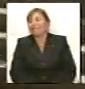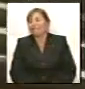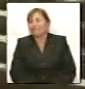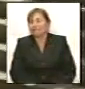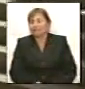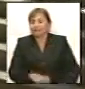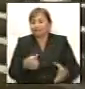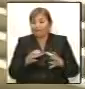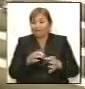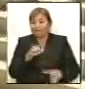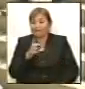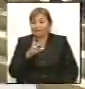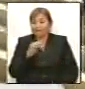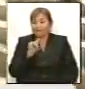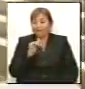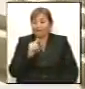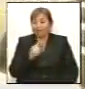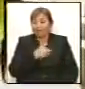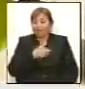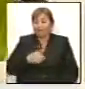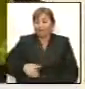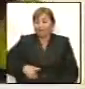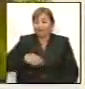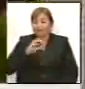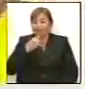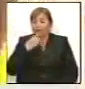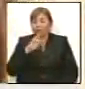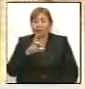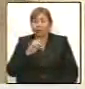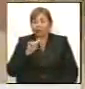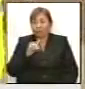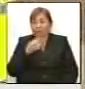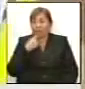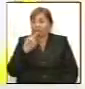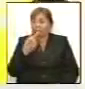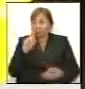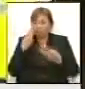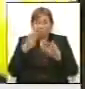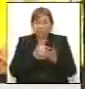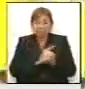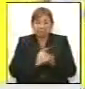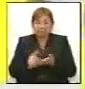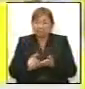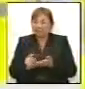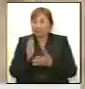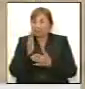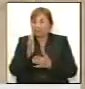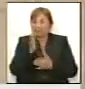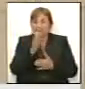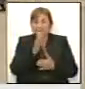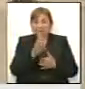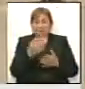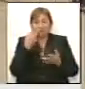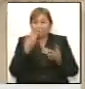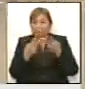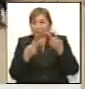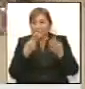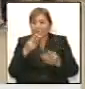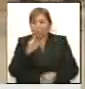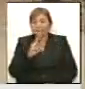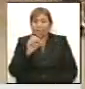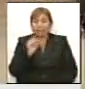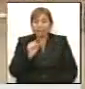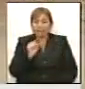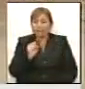La congresista y vicepresidenta del Parlamento Nacional, Leila Chiguán, inició su semana de representación visitando el Polideportivo de Villa El